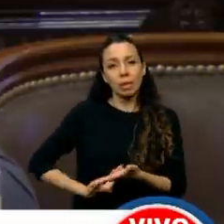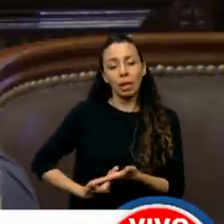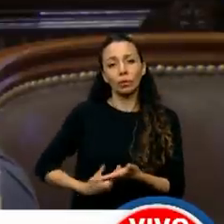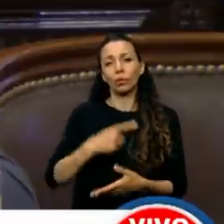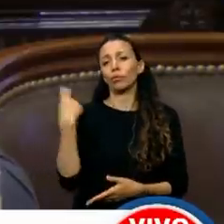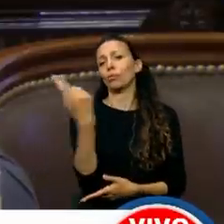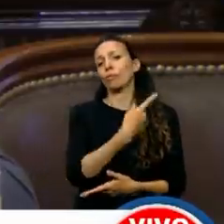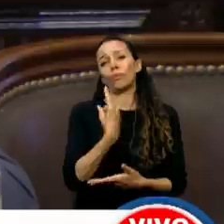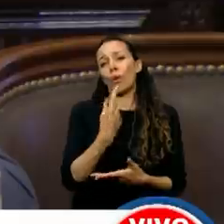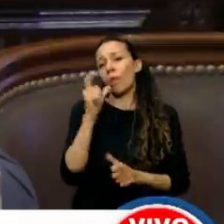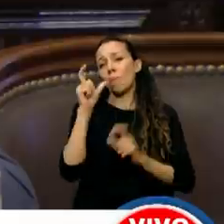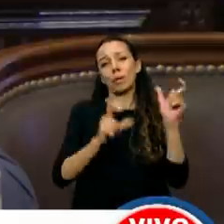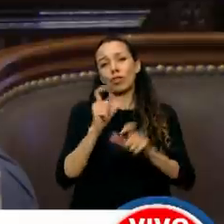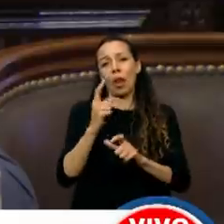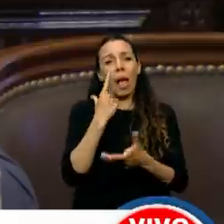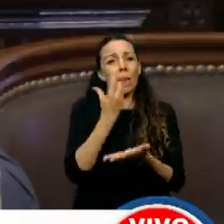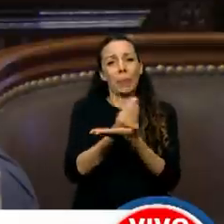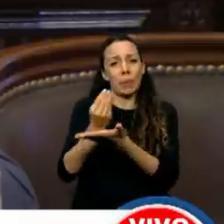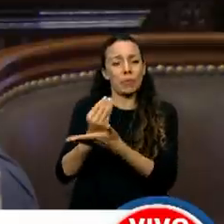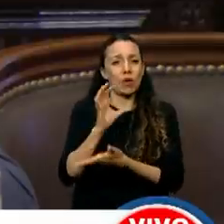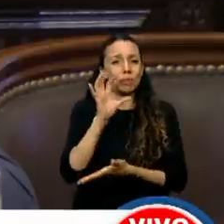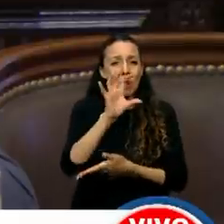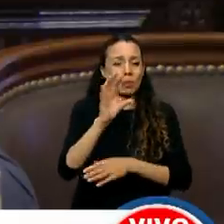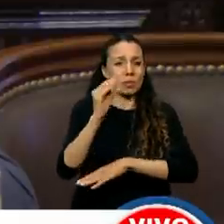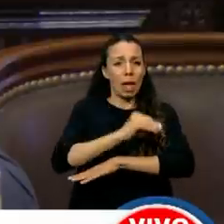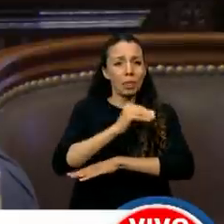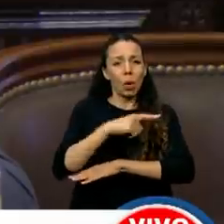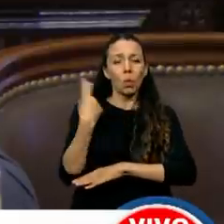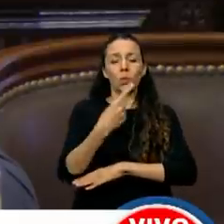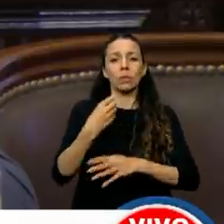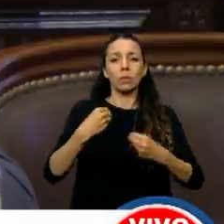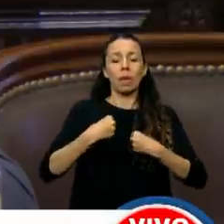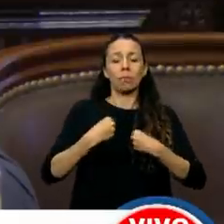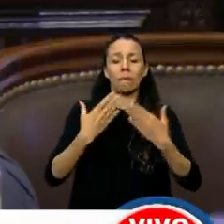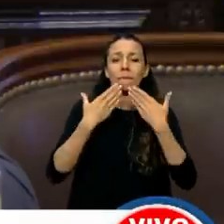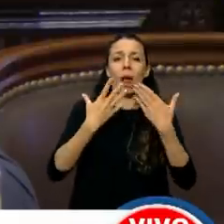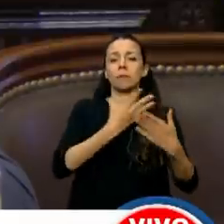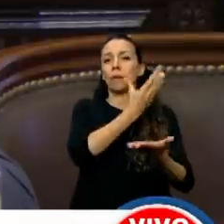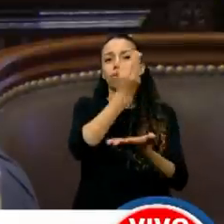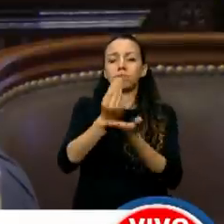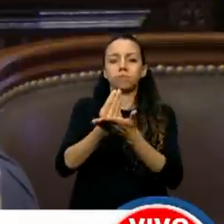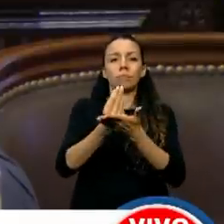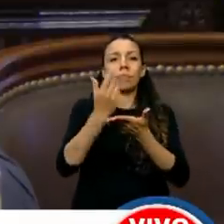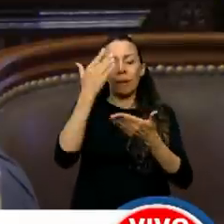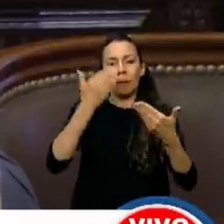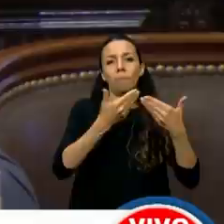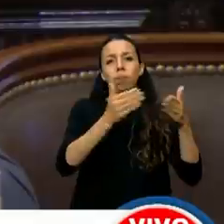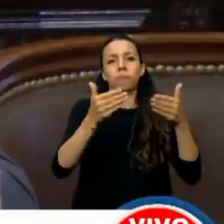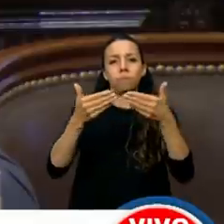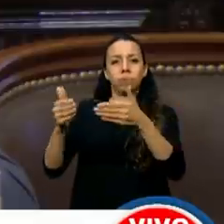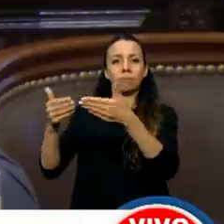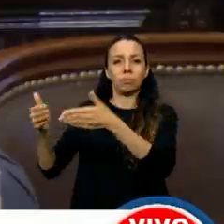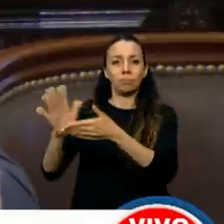y santacruceñas se nos han empezado a abrir las las puertas de esos ministerios que por cuatro años